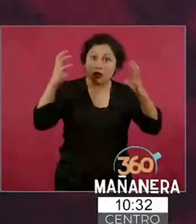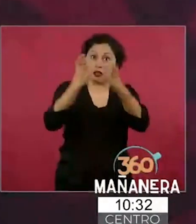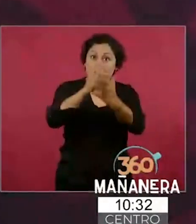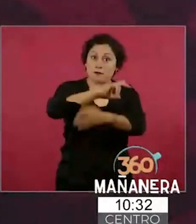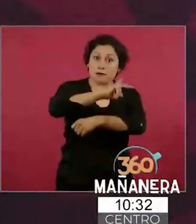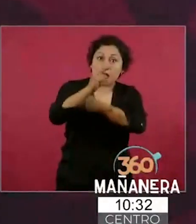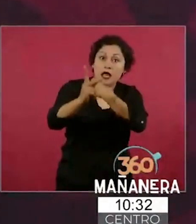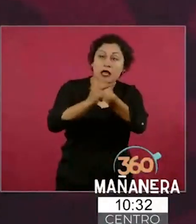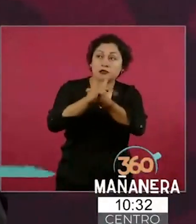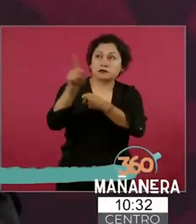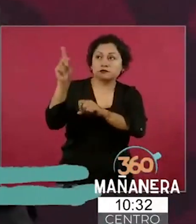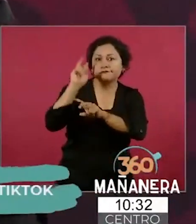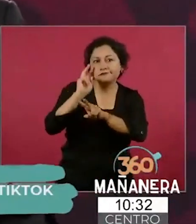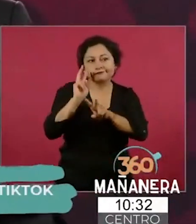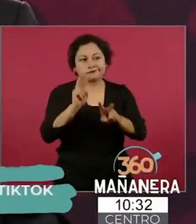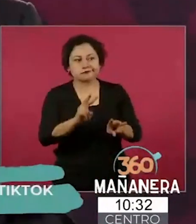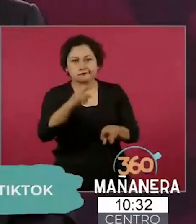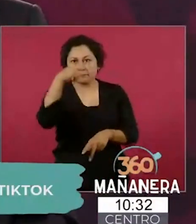Ahora con